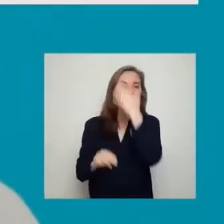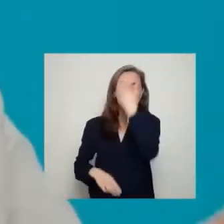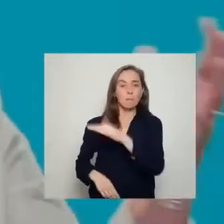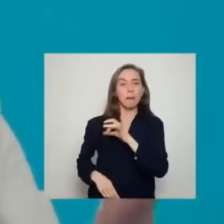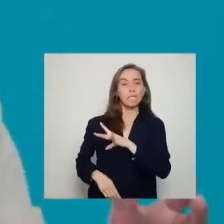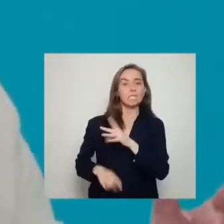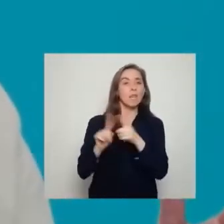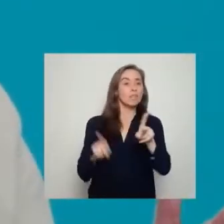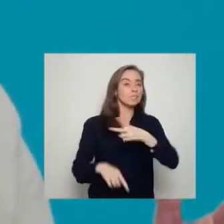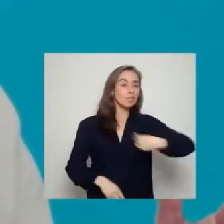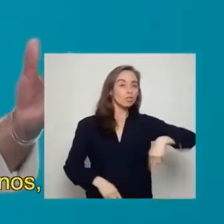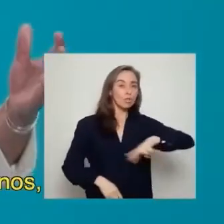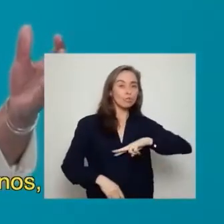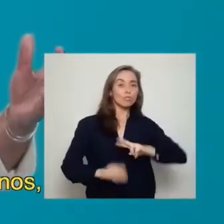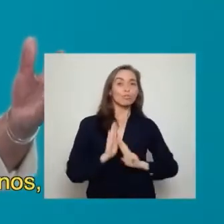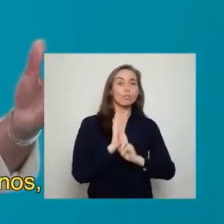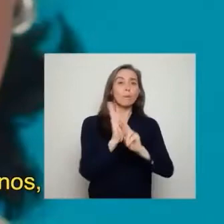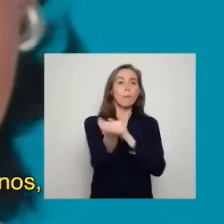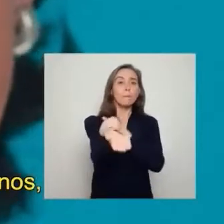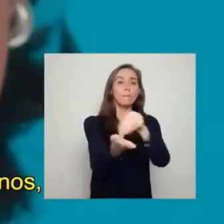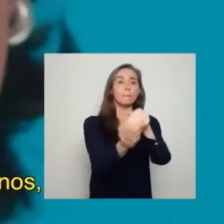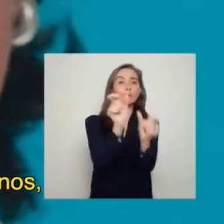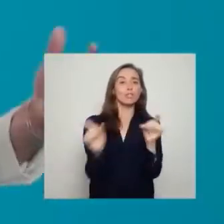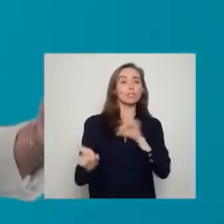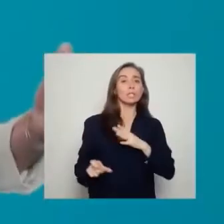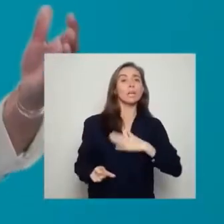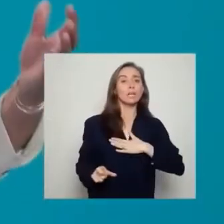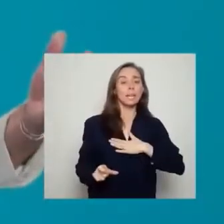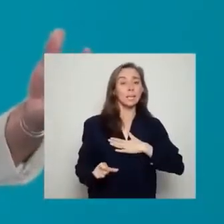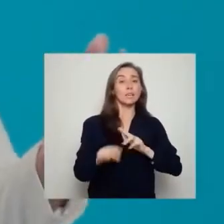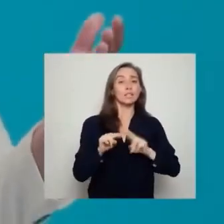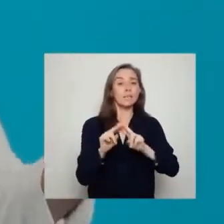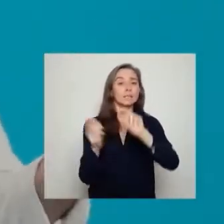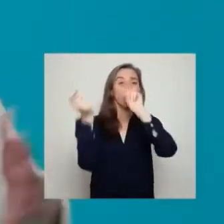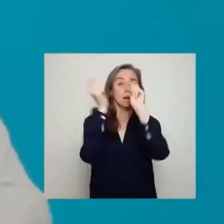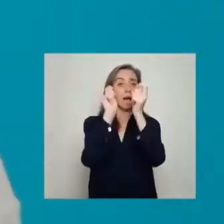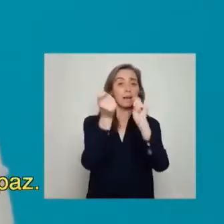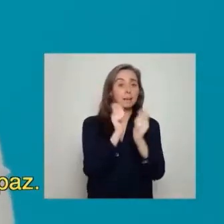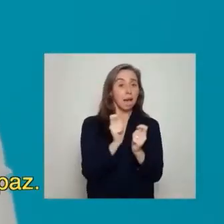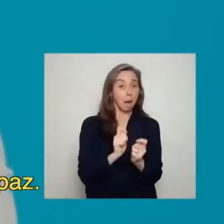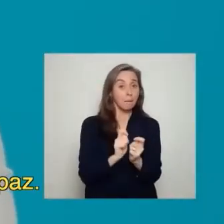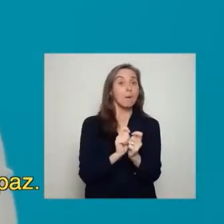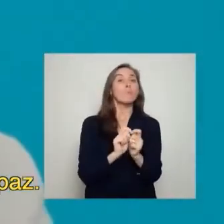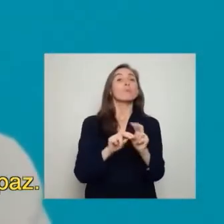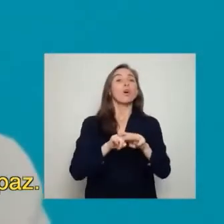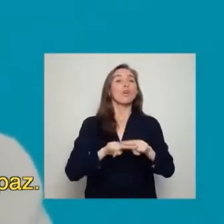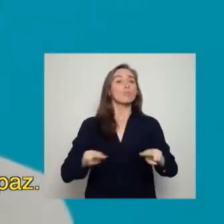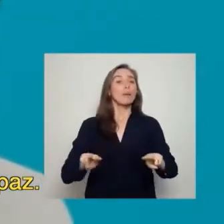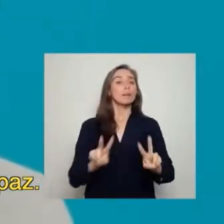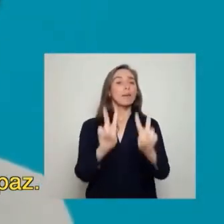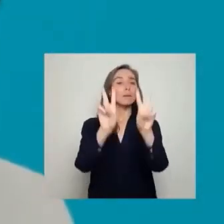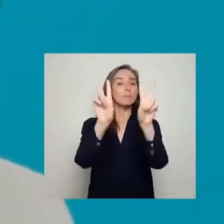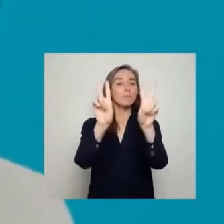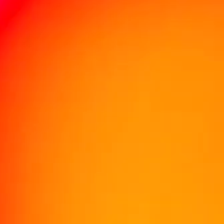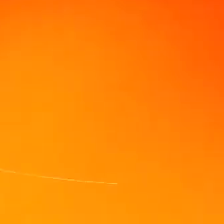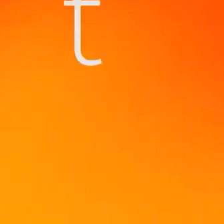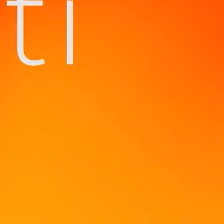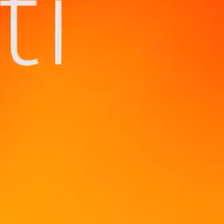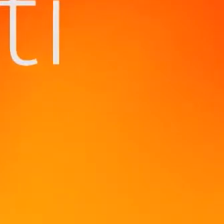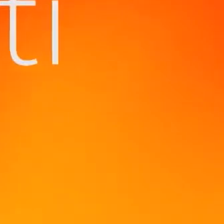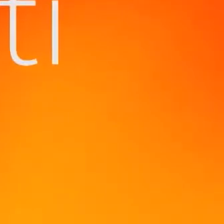mal a Chile, a diferencia de nosotros, que representamos a millones de chilenos que queremos transitar por transformaciones, pero que se hagan en tranquilidad y en paz.